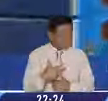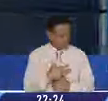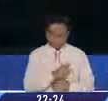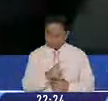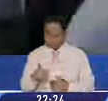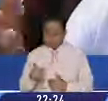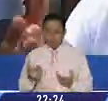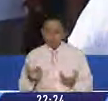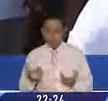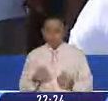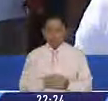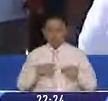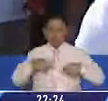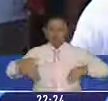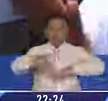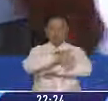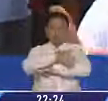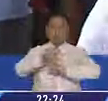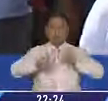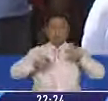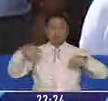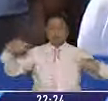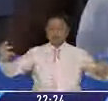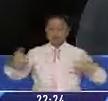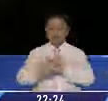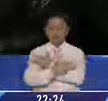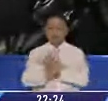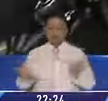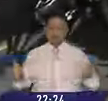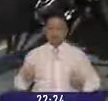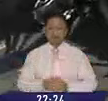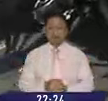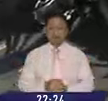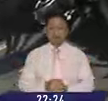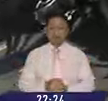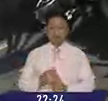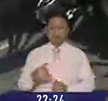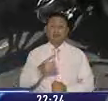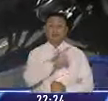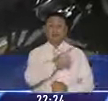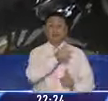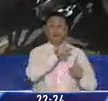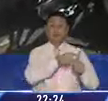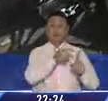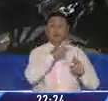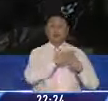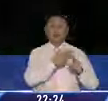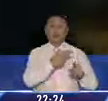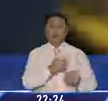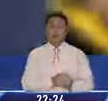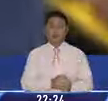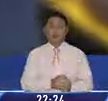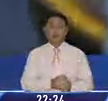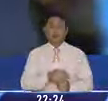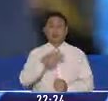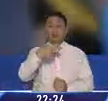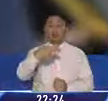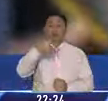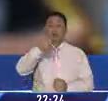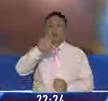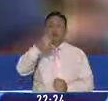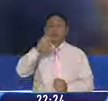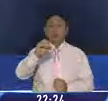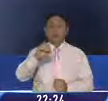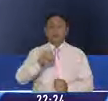salir. Aquí las vías, la gente entra y sale por donde quiere. El fallecido fue identificado como Hugo Adrián